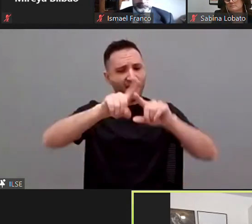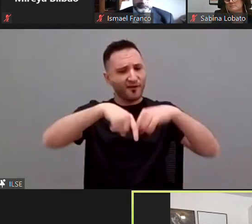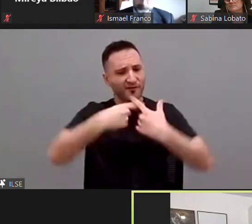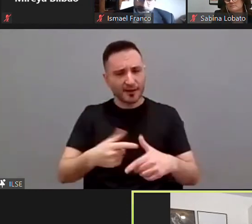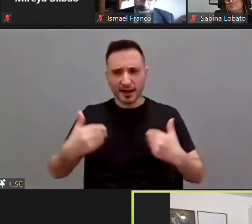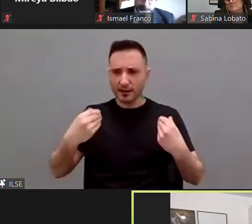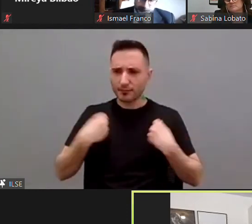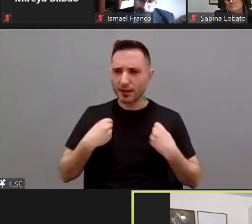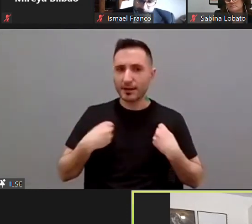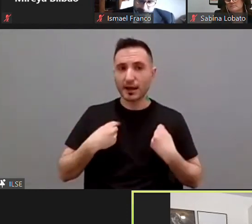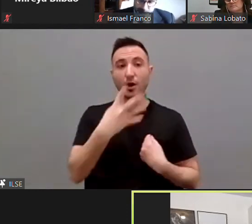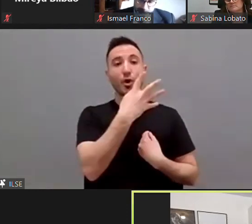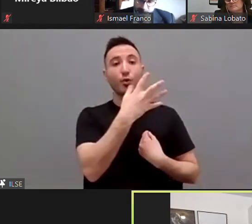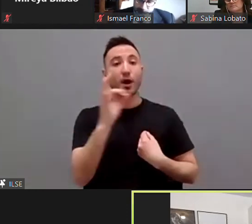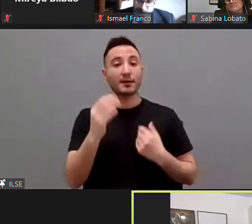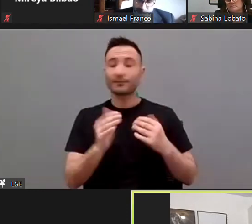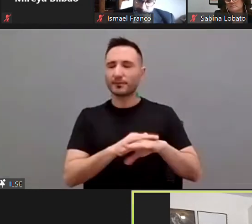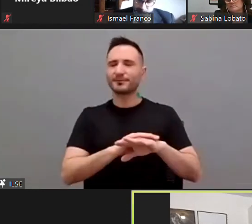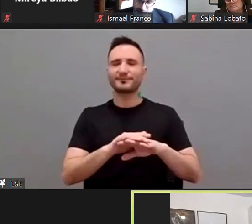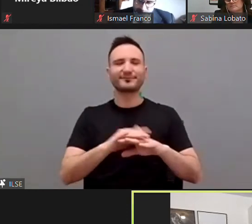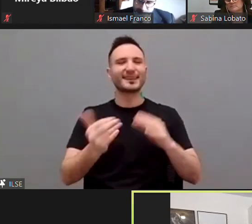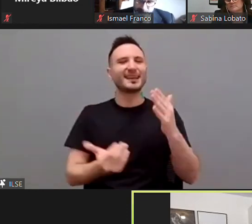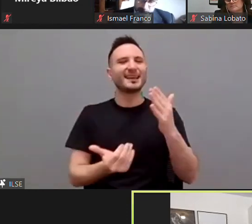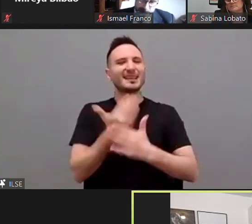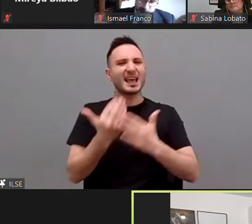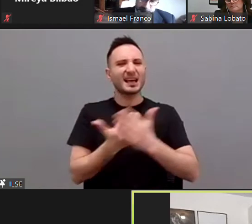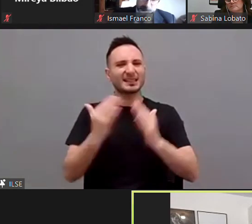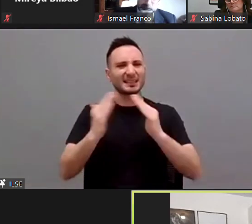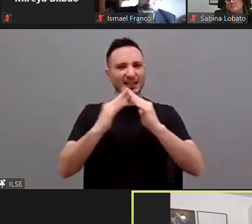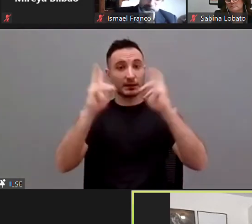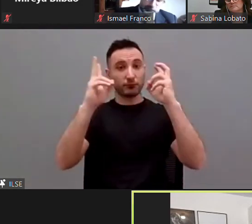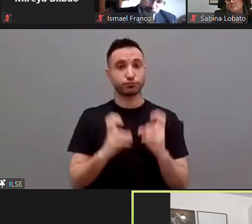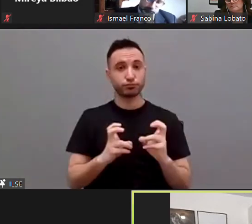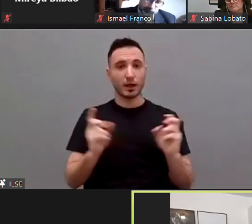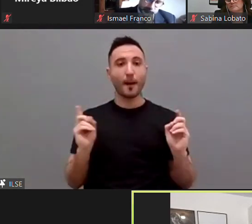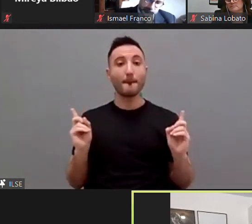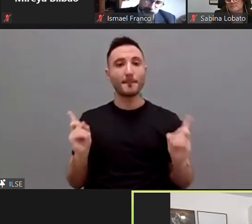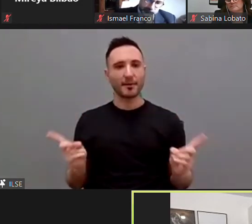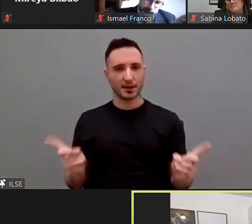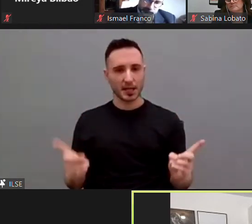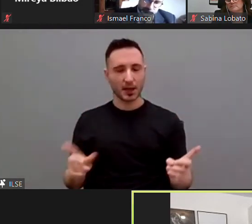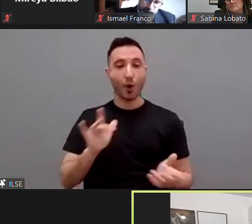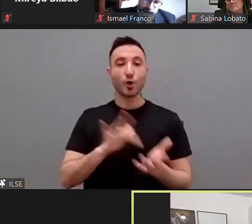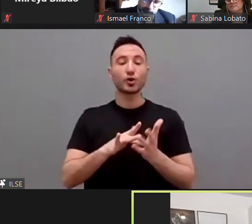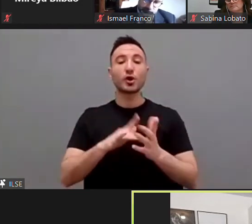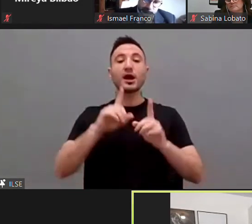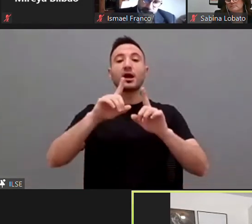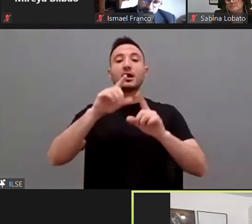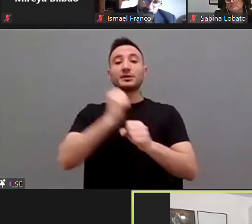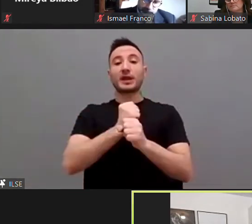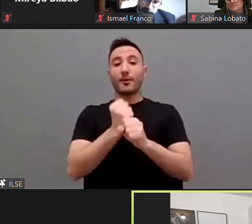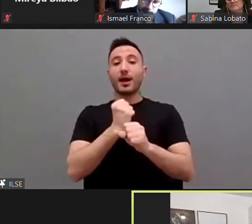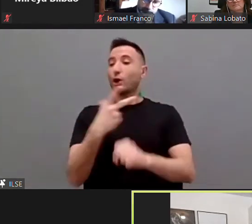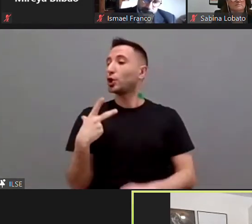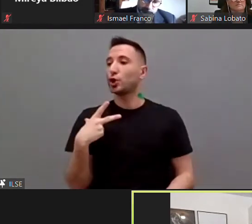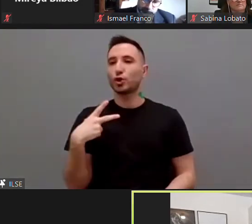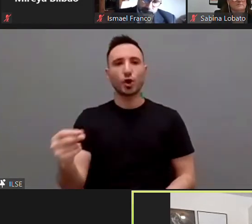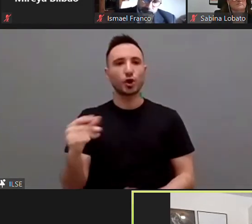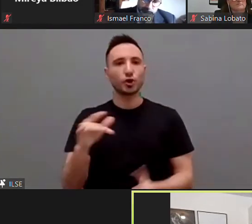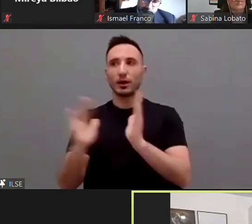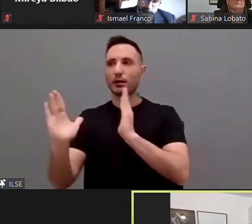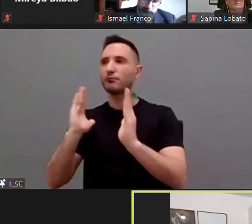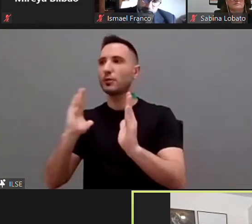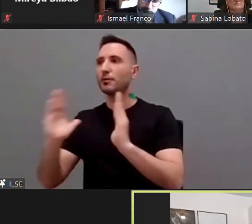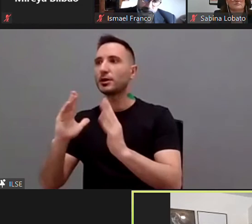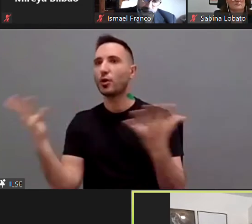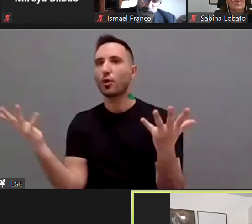cuarentenas preventivas por contacto estrecho con positivo, en los que se está denegando el teletrabajo en momentos de urgencia, en